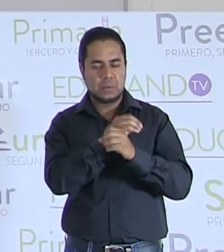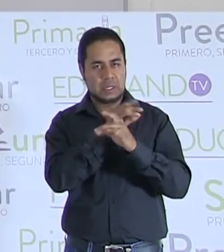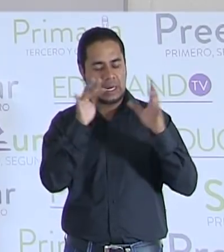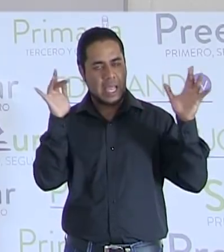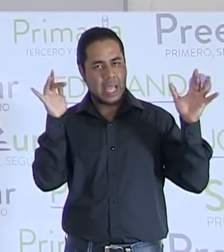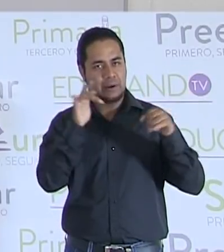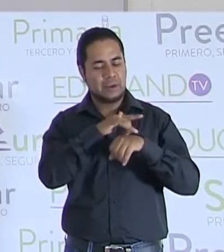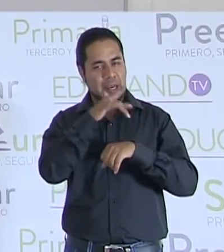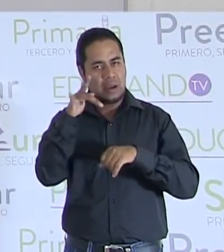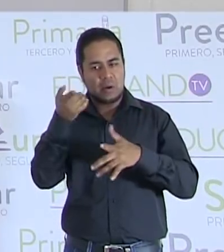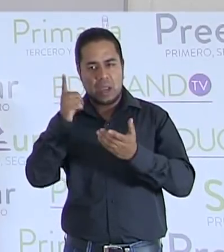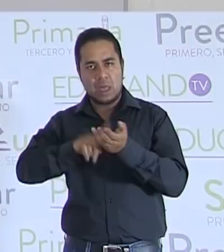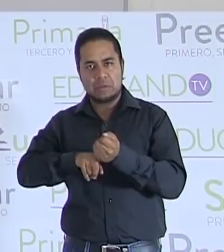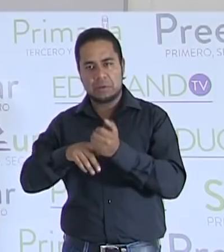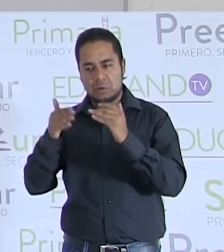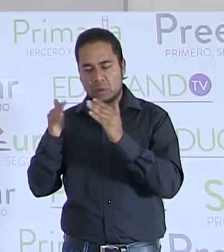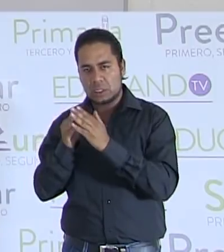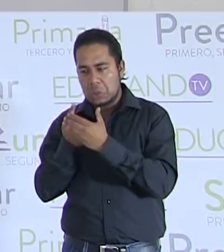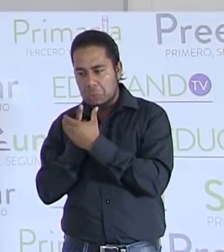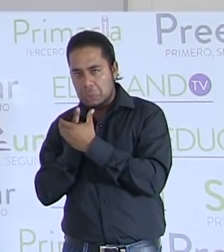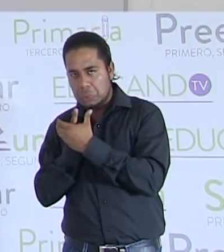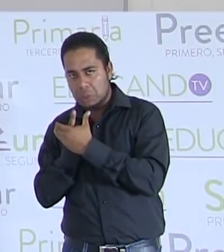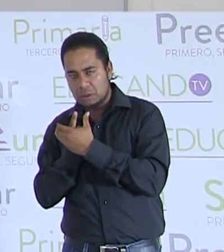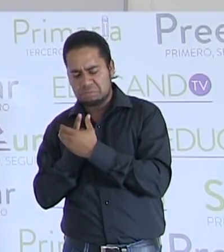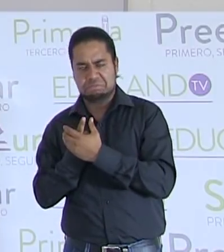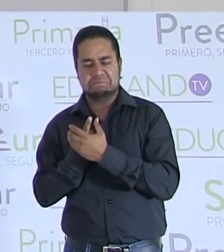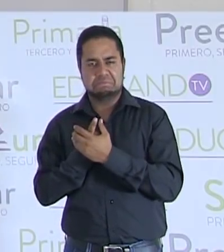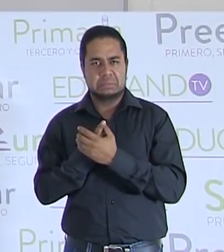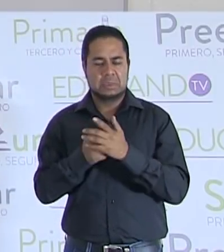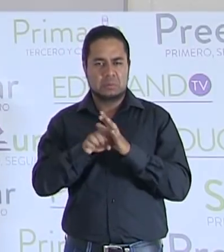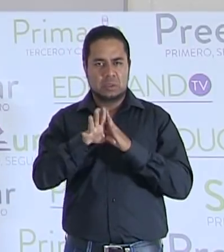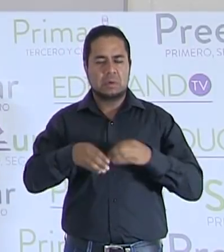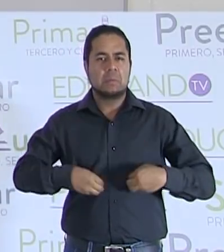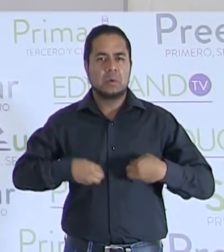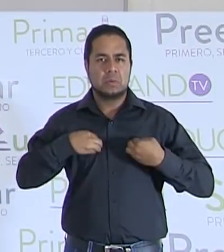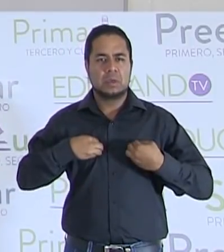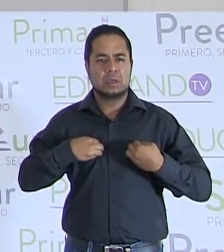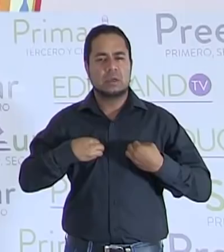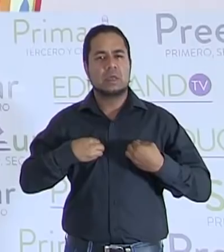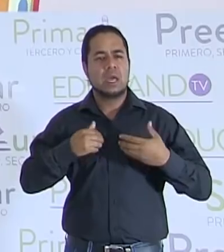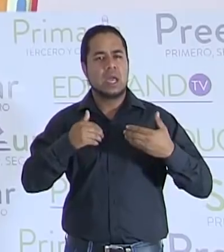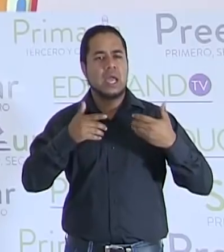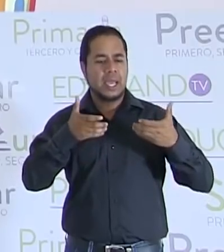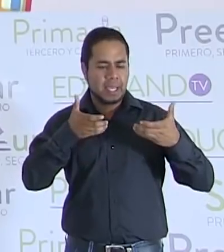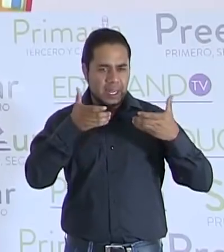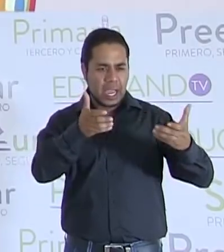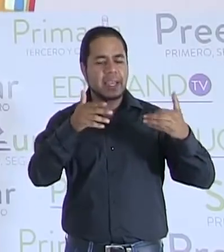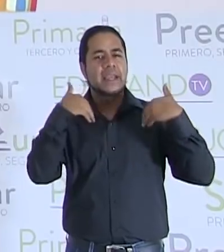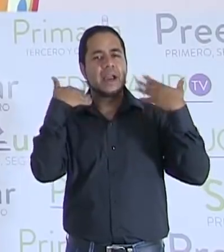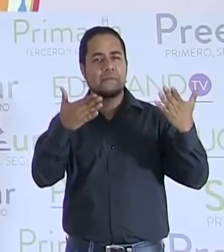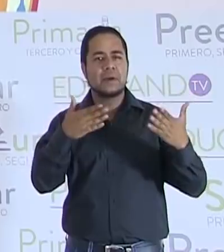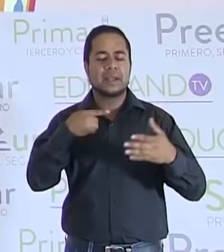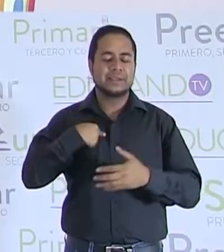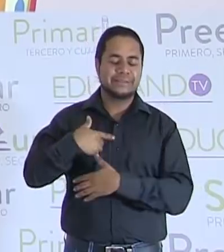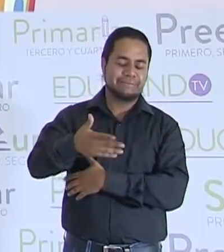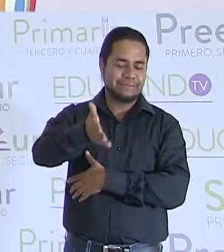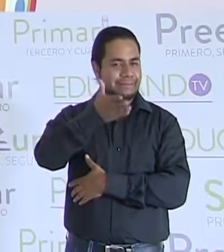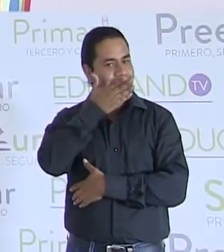¿qué significa? Que hay muchas personas que en la calle somos muy amables, somos